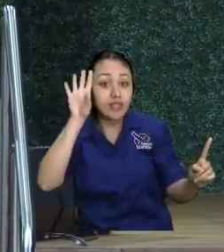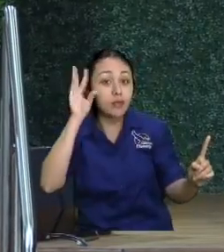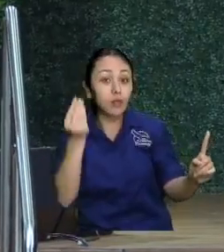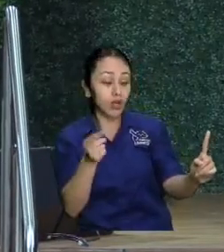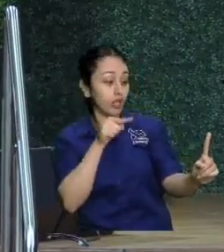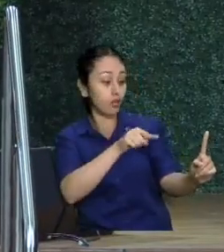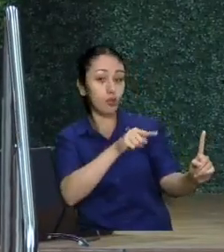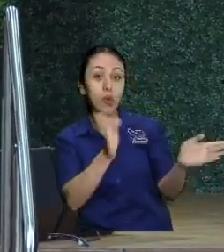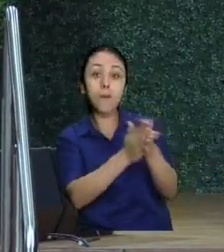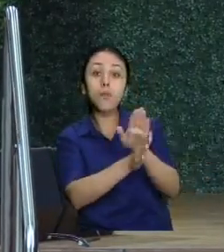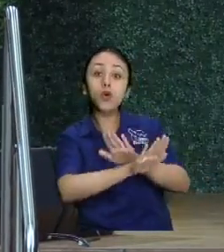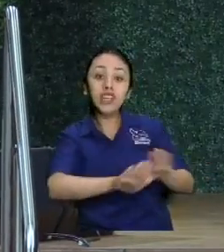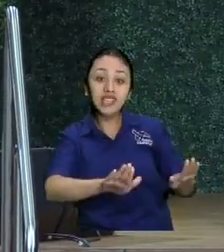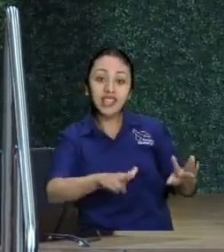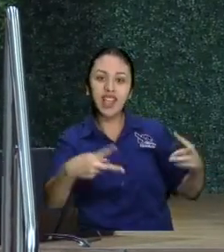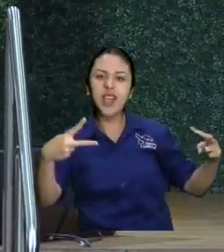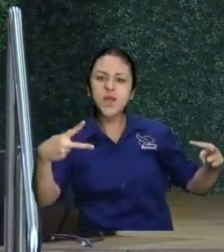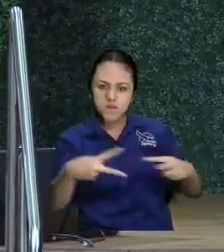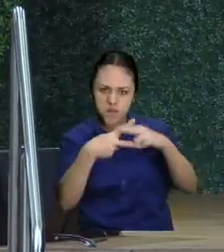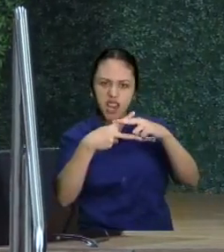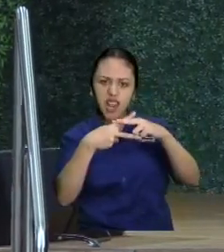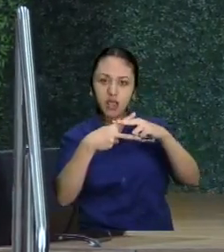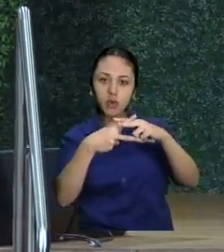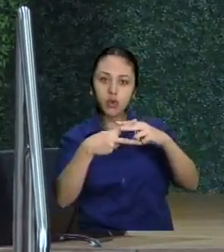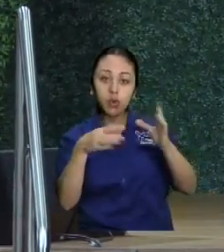moriste peleado con tu esposa.